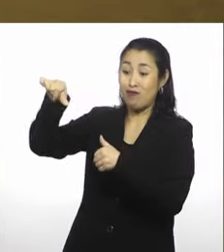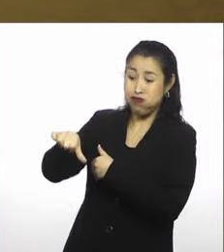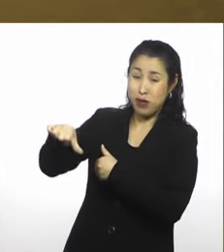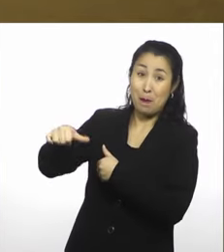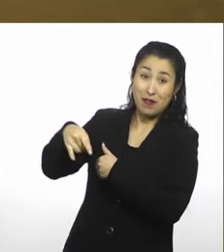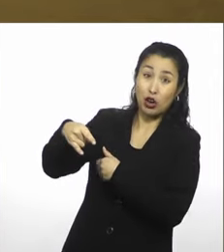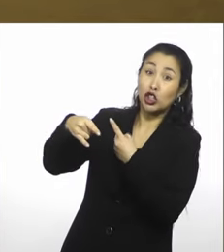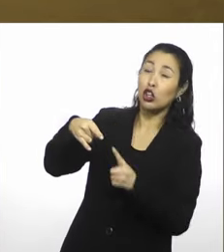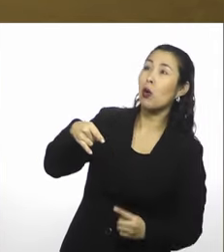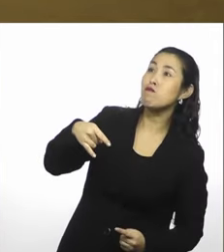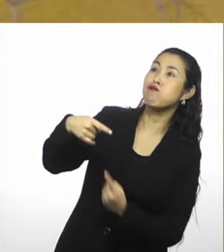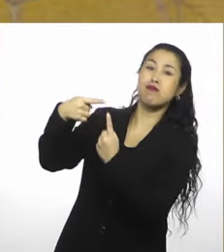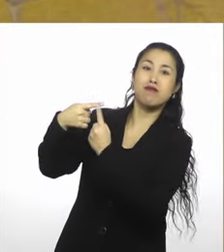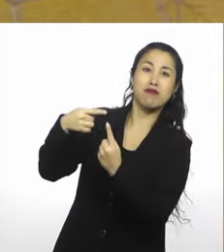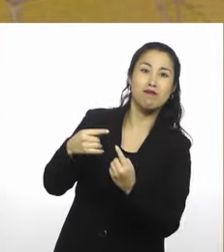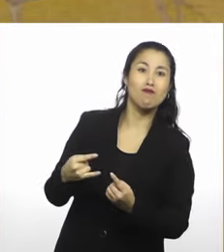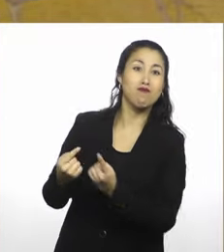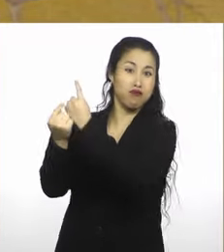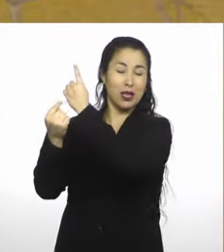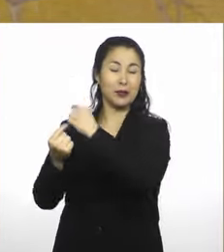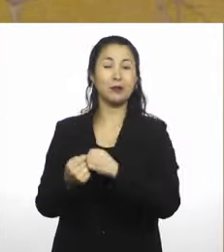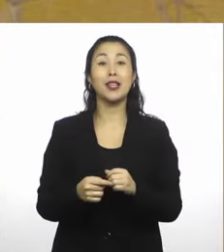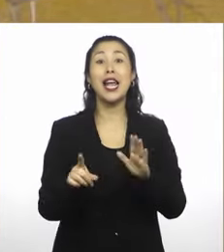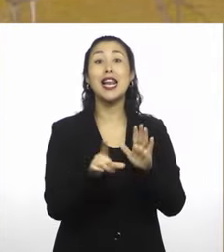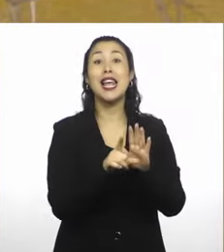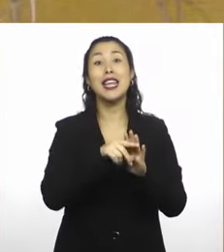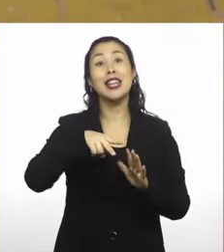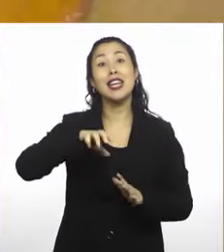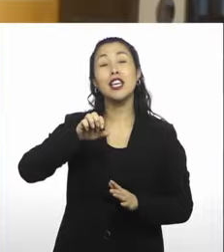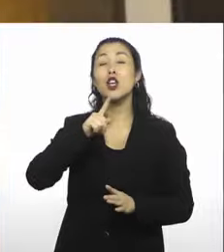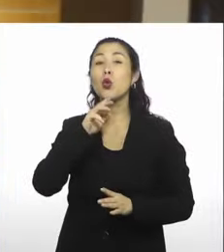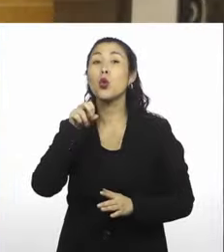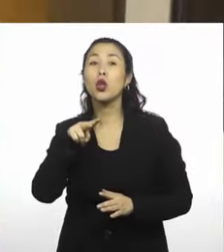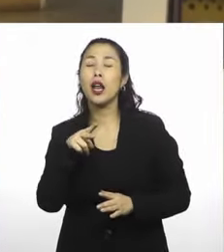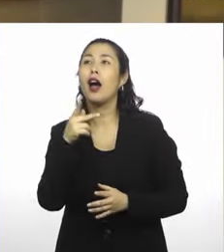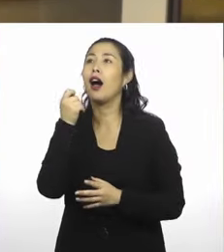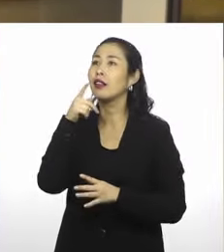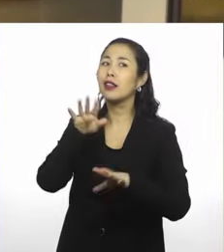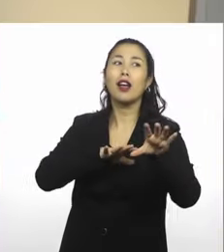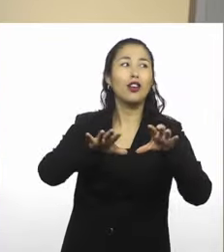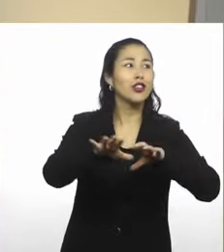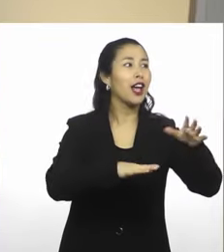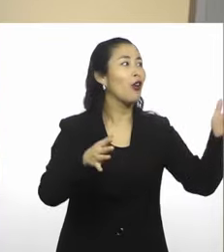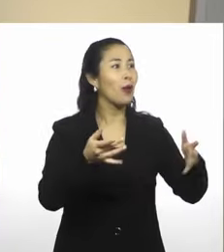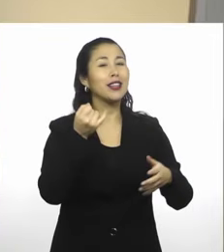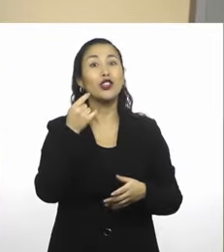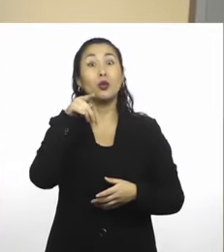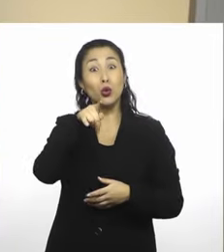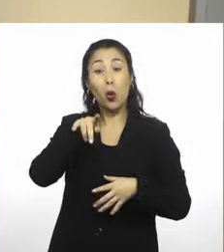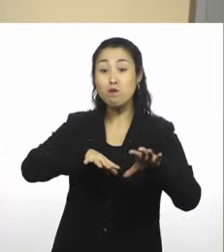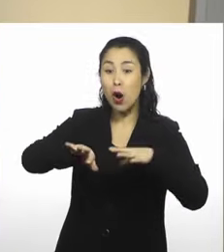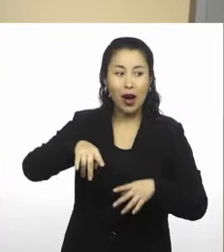cohete hacia arriba. Las leyes de Newton nos permiten entender cómo se mueven las cosas. Así que espero que cada vez que te muevas puedas ocupar un poco